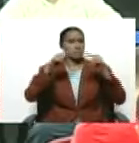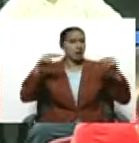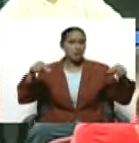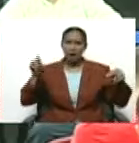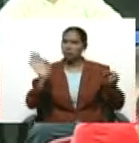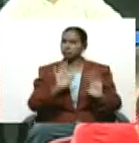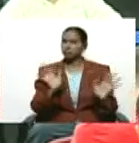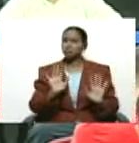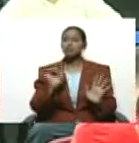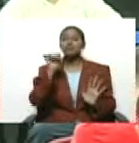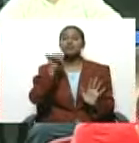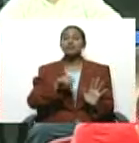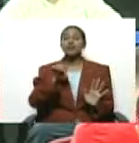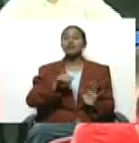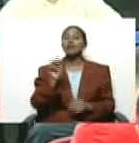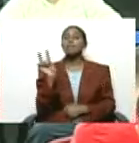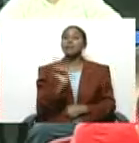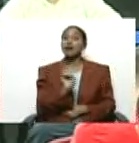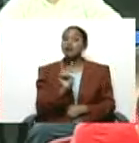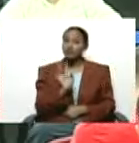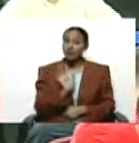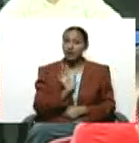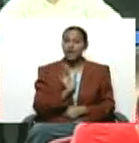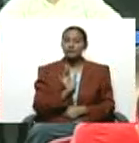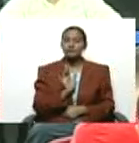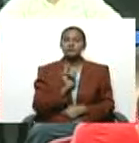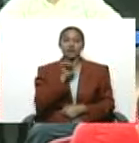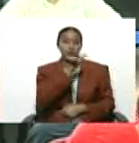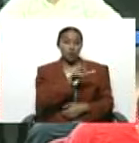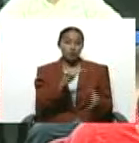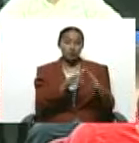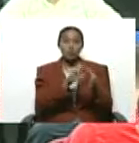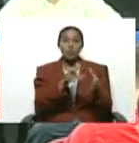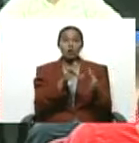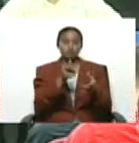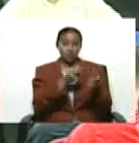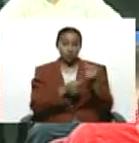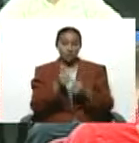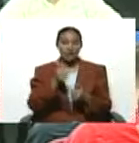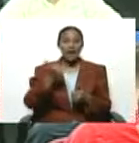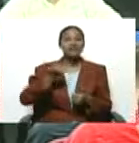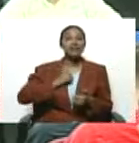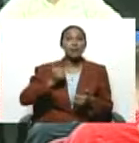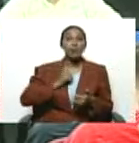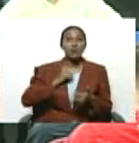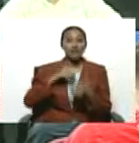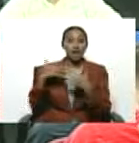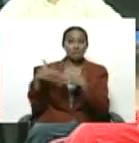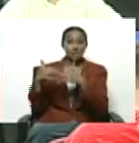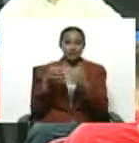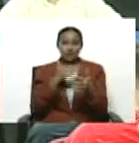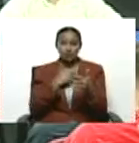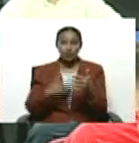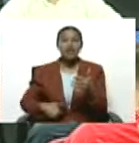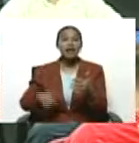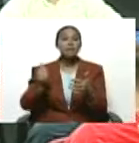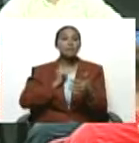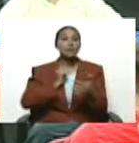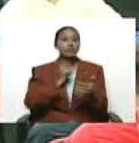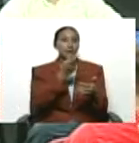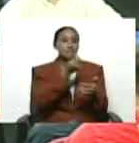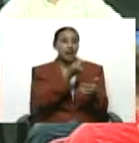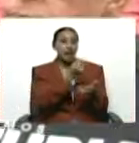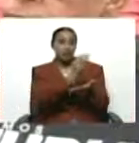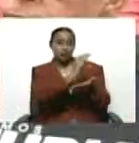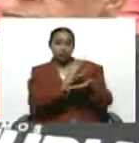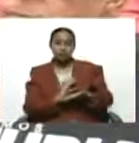Sería aquí en Venezuela. ¿Eh? Se aprovecharon, sectores económicos se aprovecharon de los dineros de todos los venezolanos y